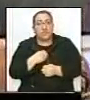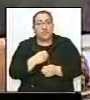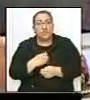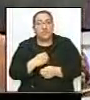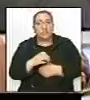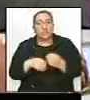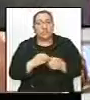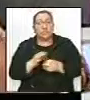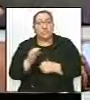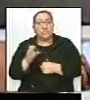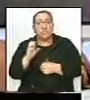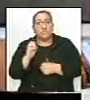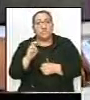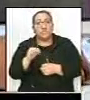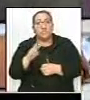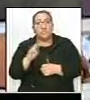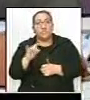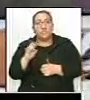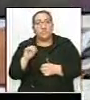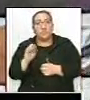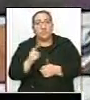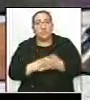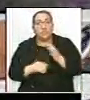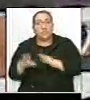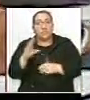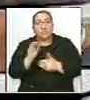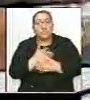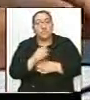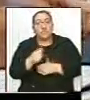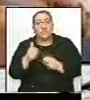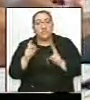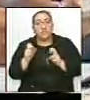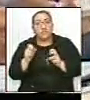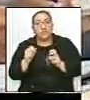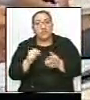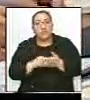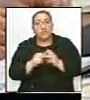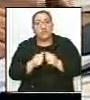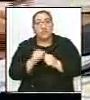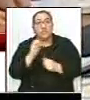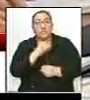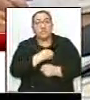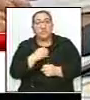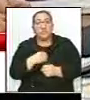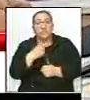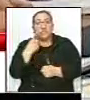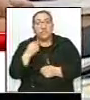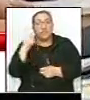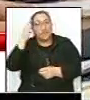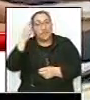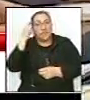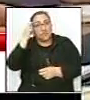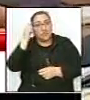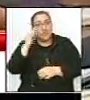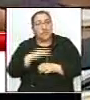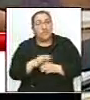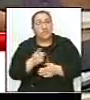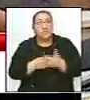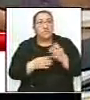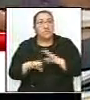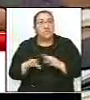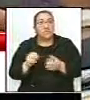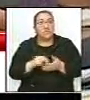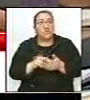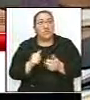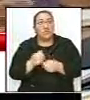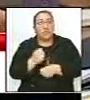la provincia de la Convención, que preocupada, entre otros temas, ha convocado al Ejecutivo para reflexionar acerca de qué hacer efectivamente